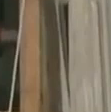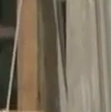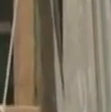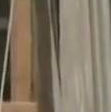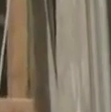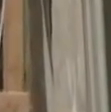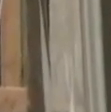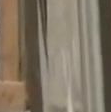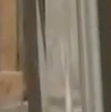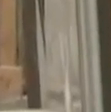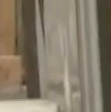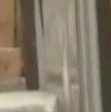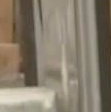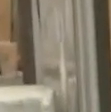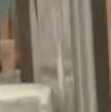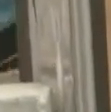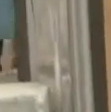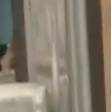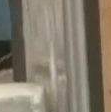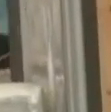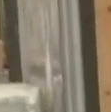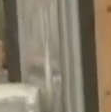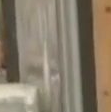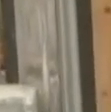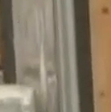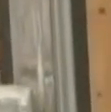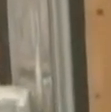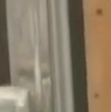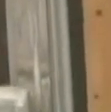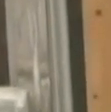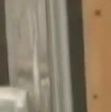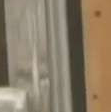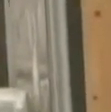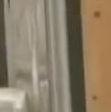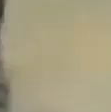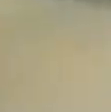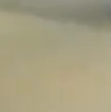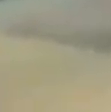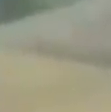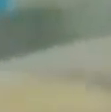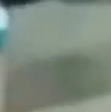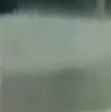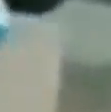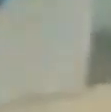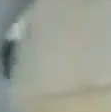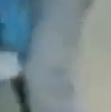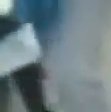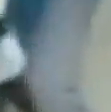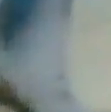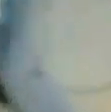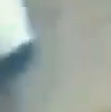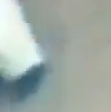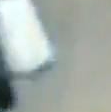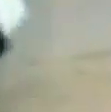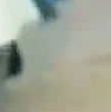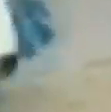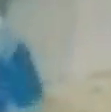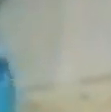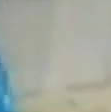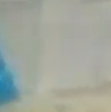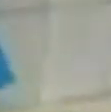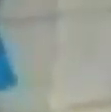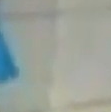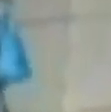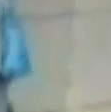Una pandemia que ha cobrado la vida de más de 108 mil personas y más de 1.700.000 infectados.